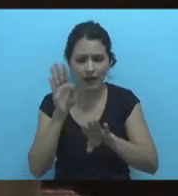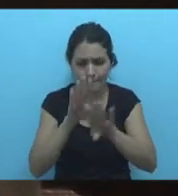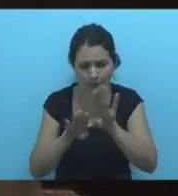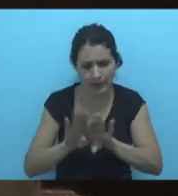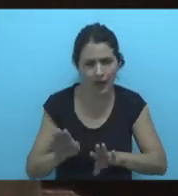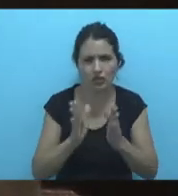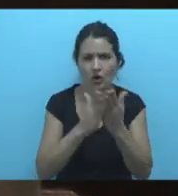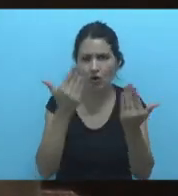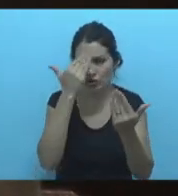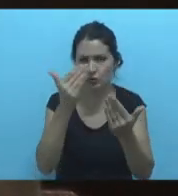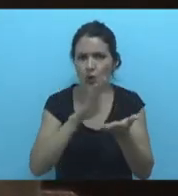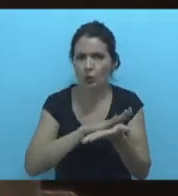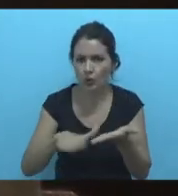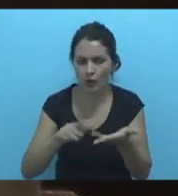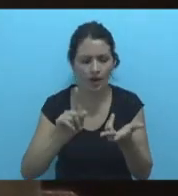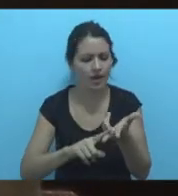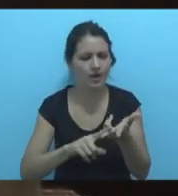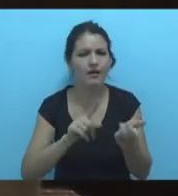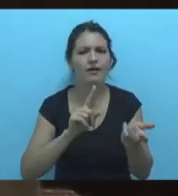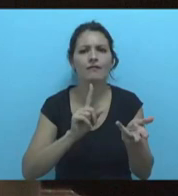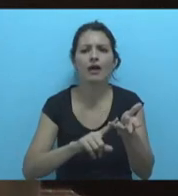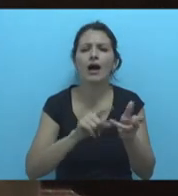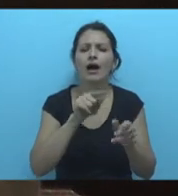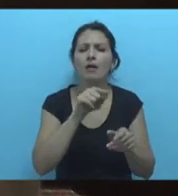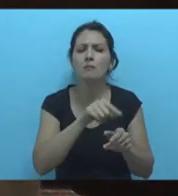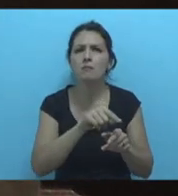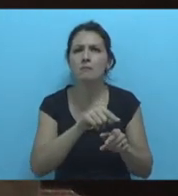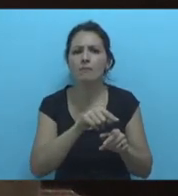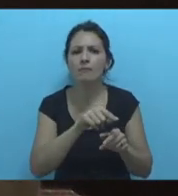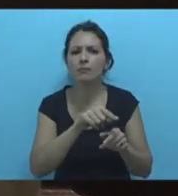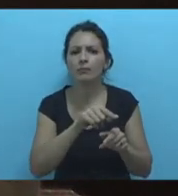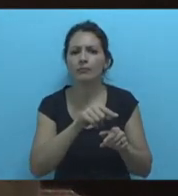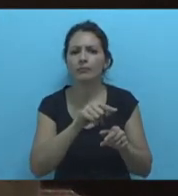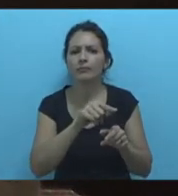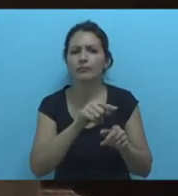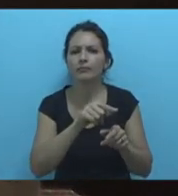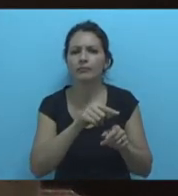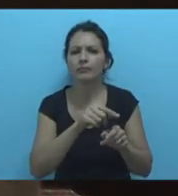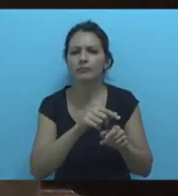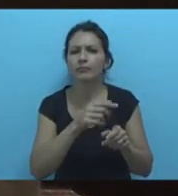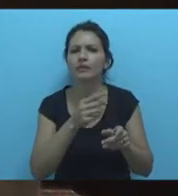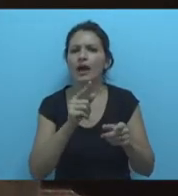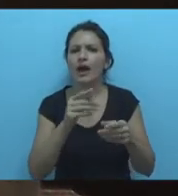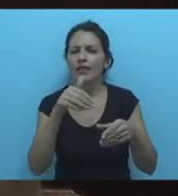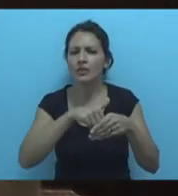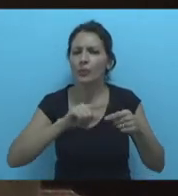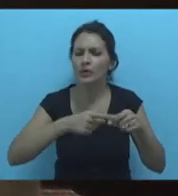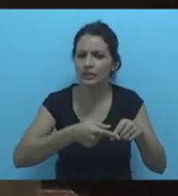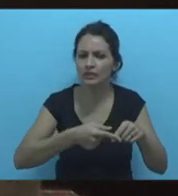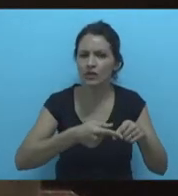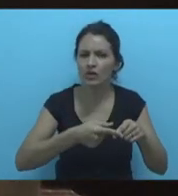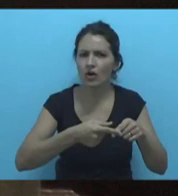fue dirigente en el Colegio de Abogados, tuvo una activa participación en la política del